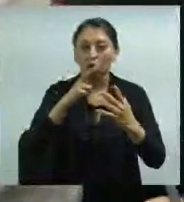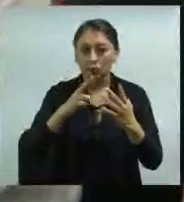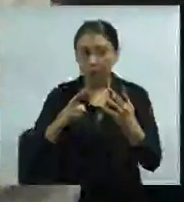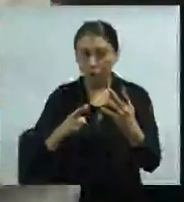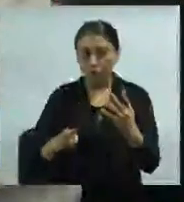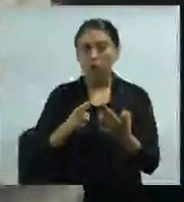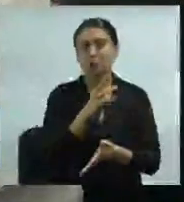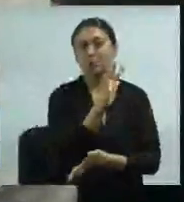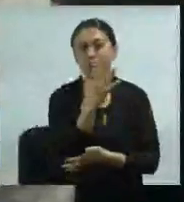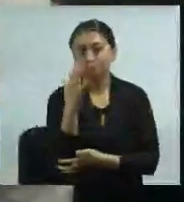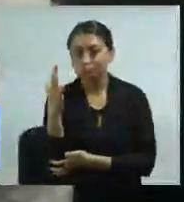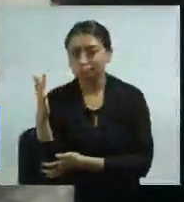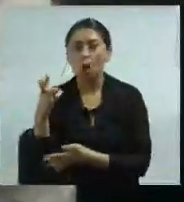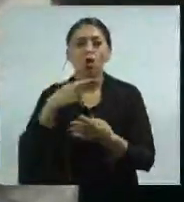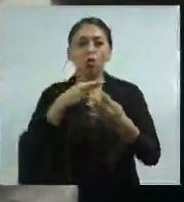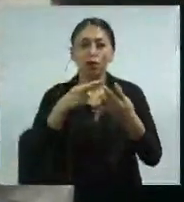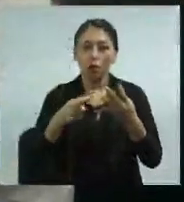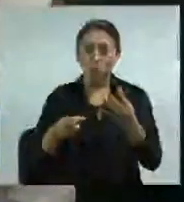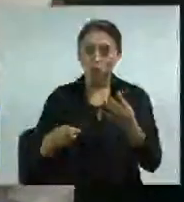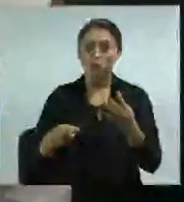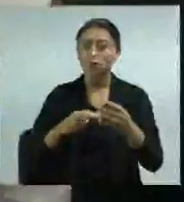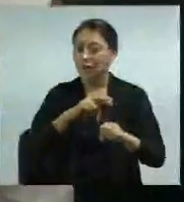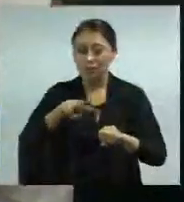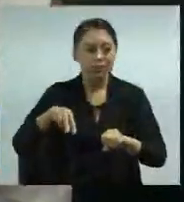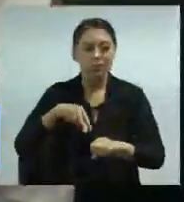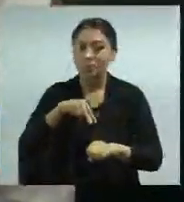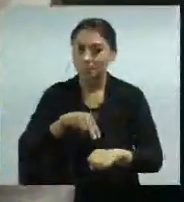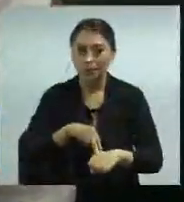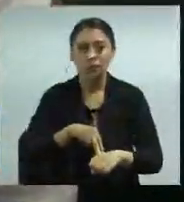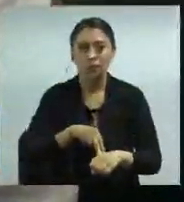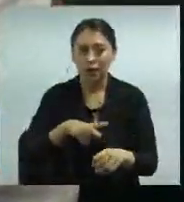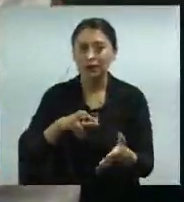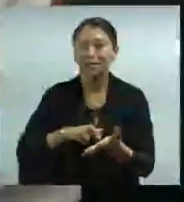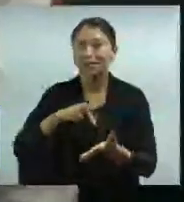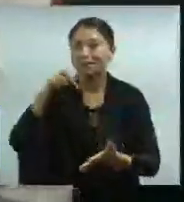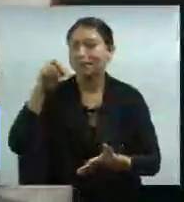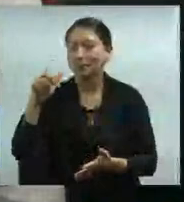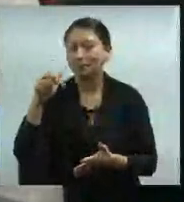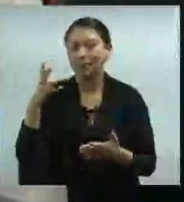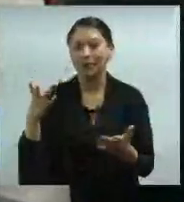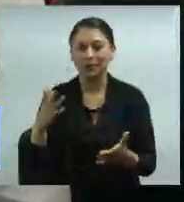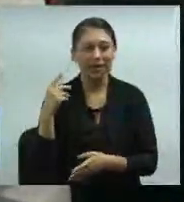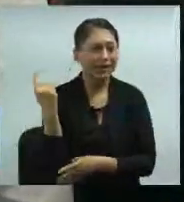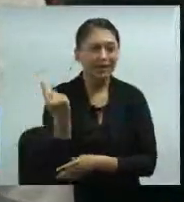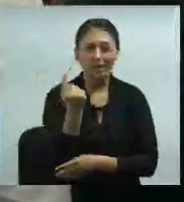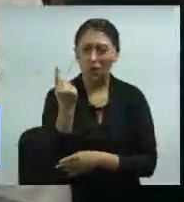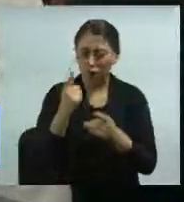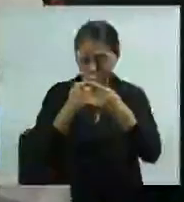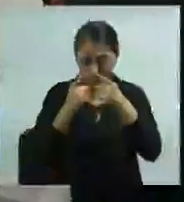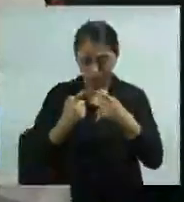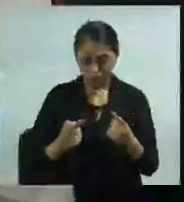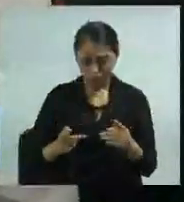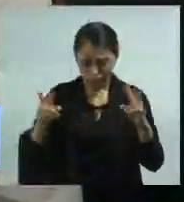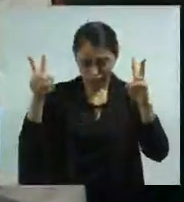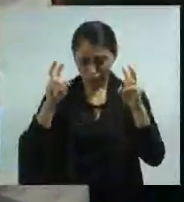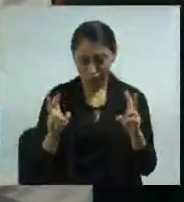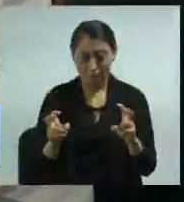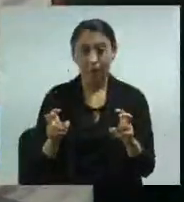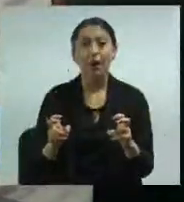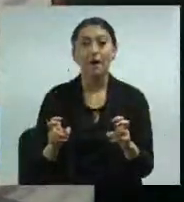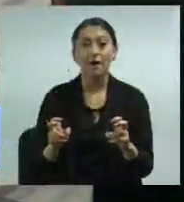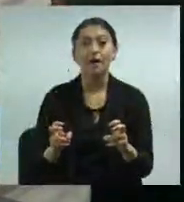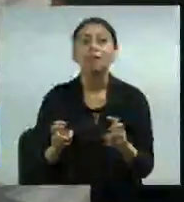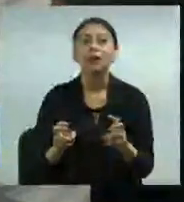recursos forestales, como los recursos naturales, renovables, no renovables, energéticos, de todo tipo. Y eso es lo que está pasando,